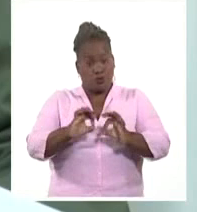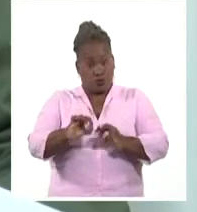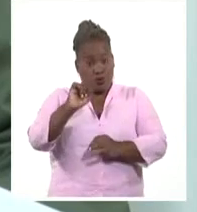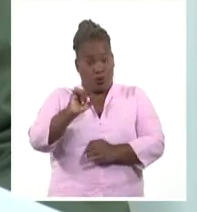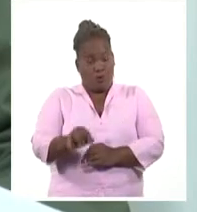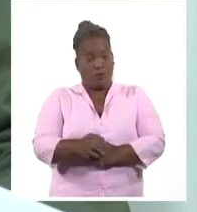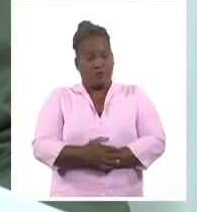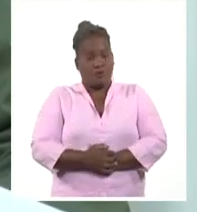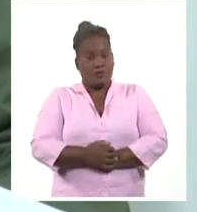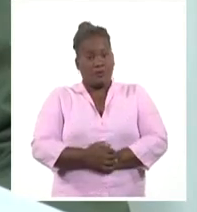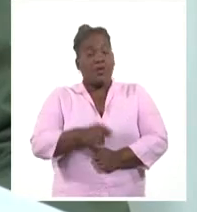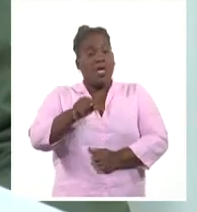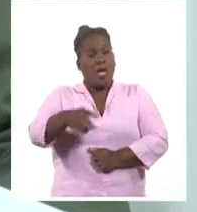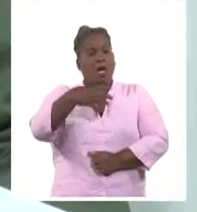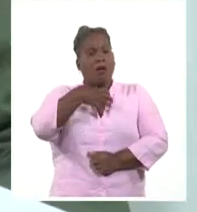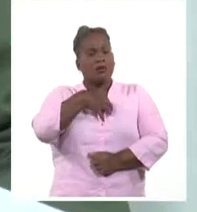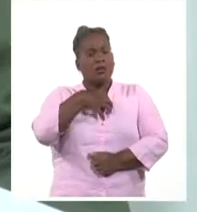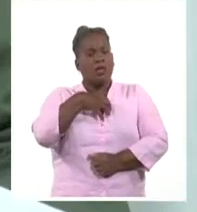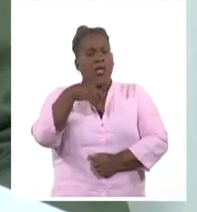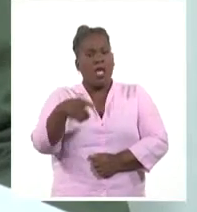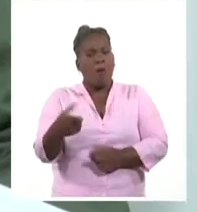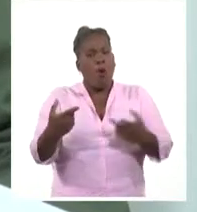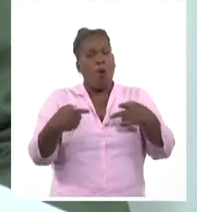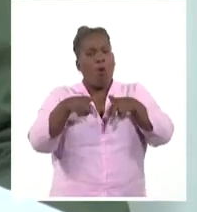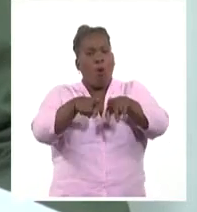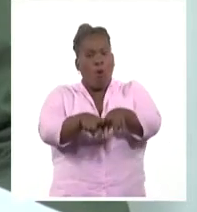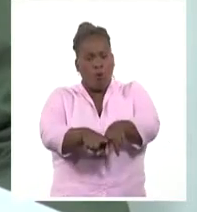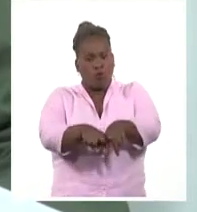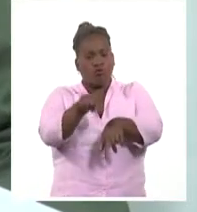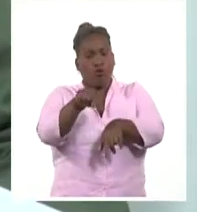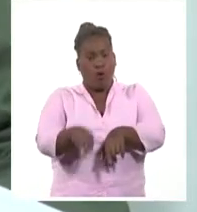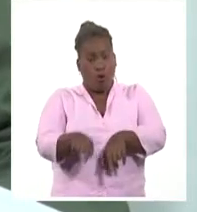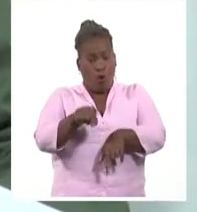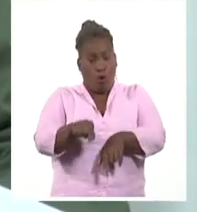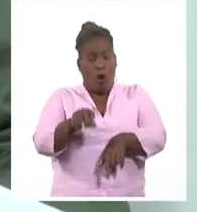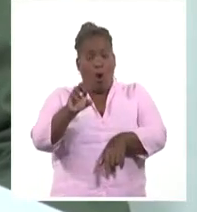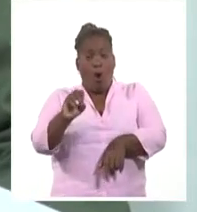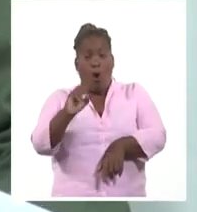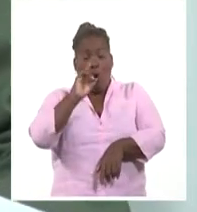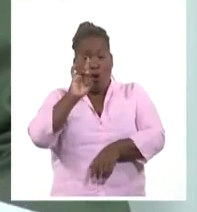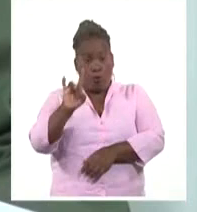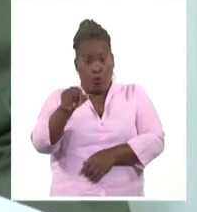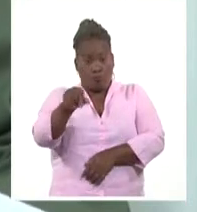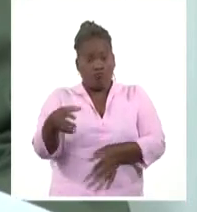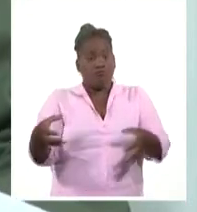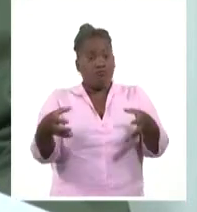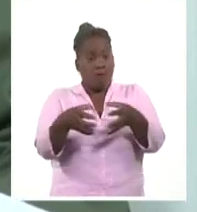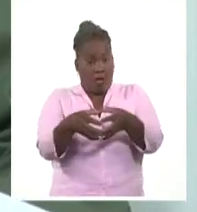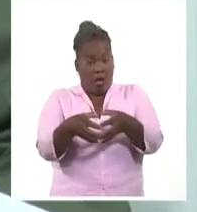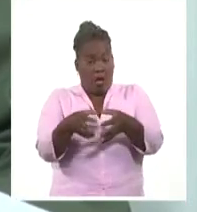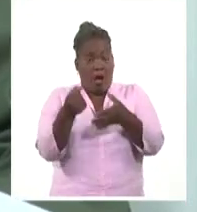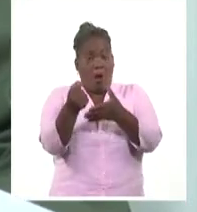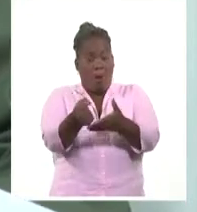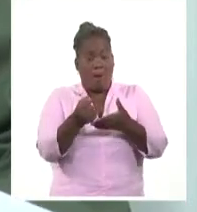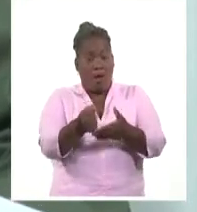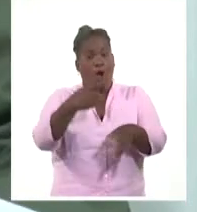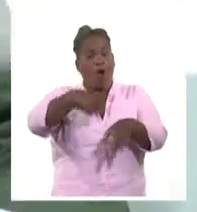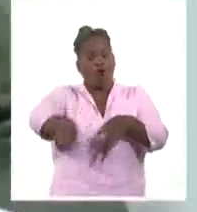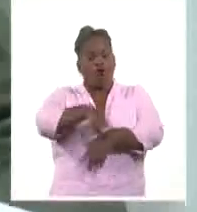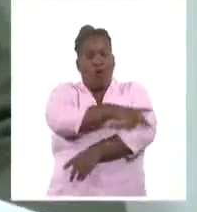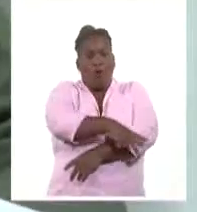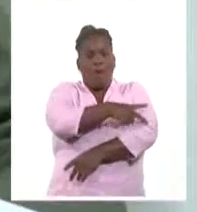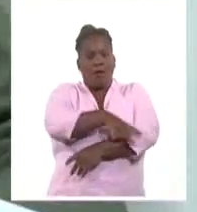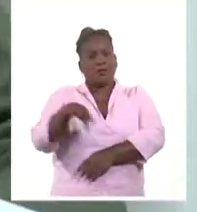sentido, hemos contado con el acompañamiento del Sistema de Naciones Unidas, agencias de cooperación de otros países